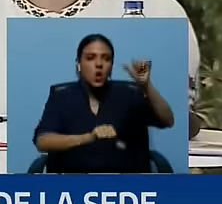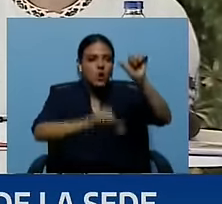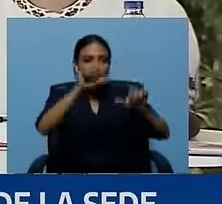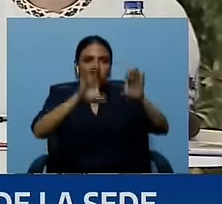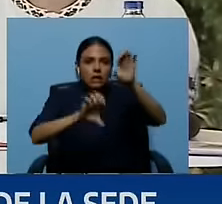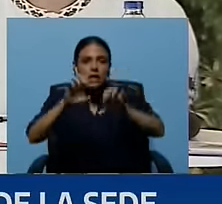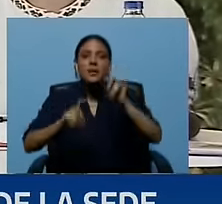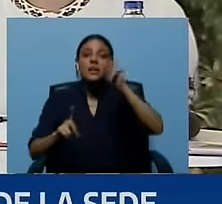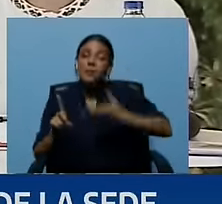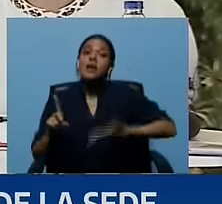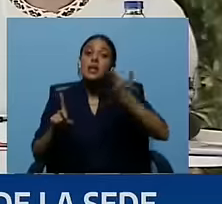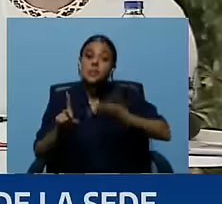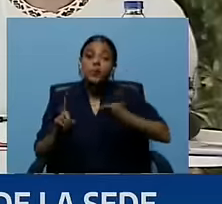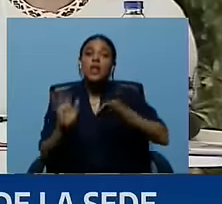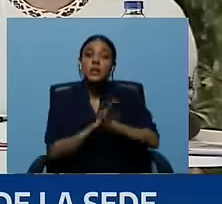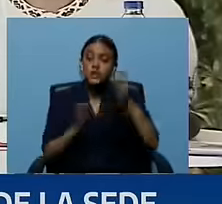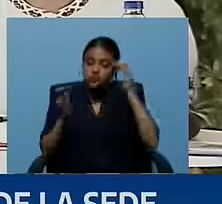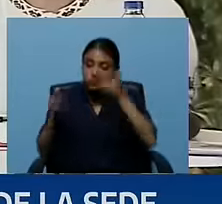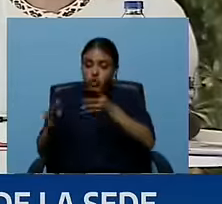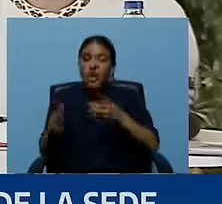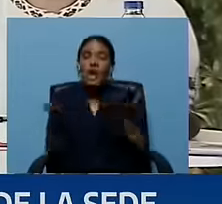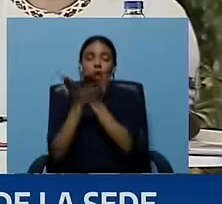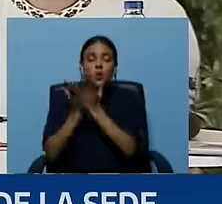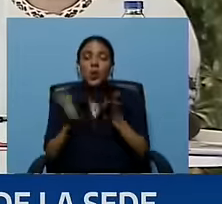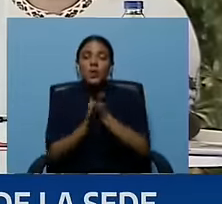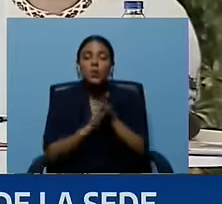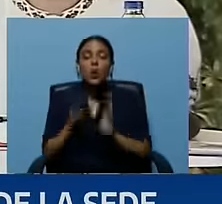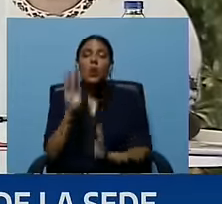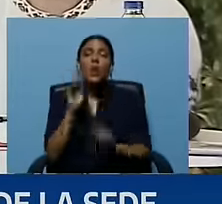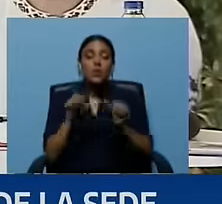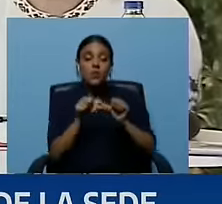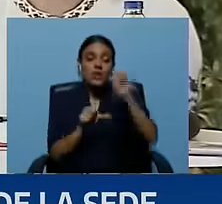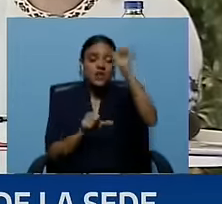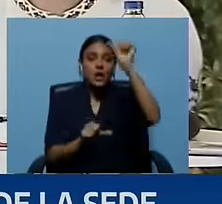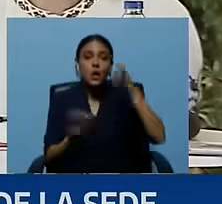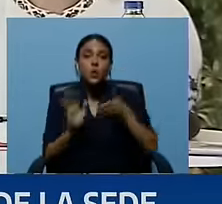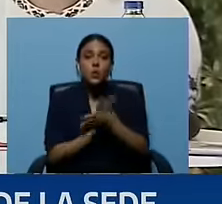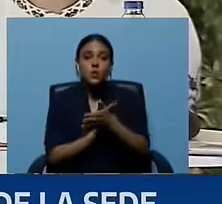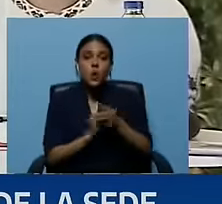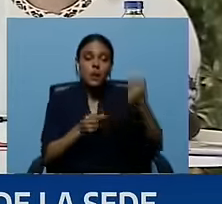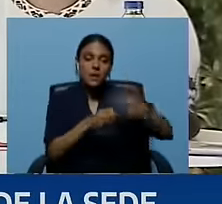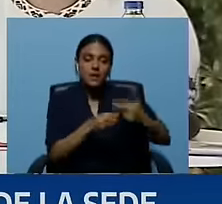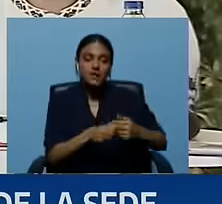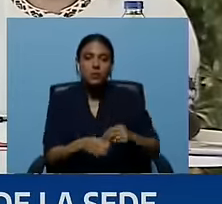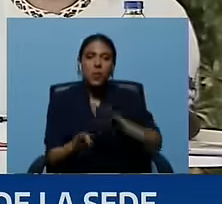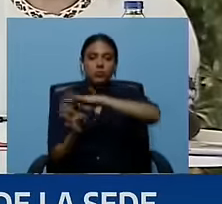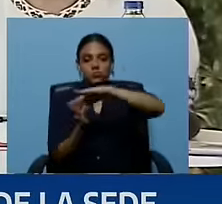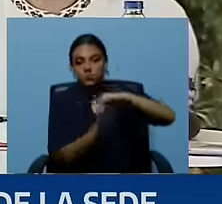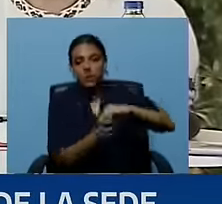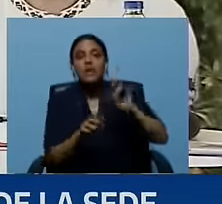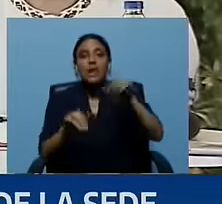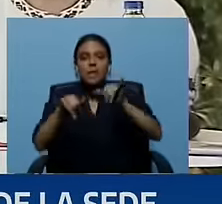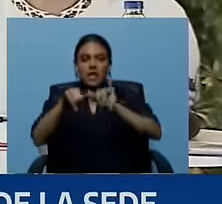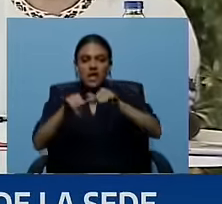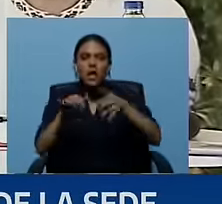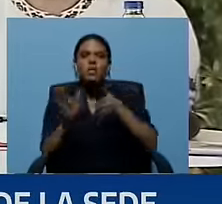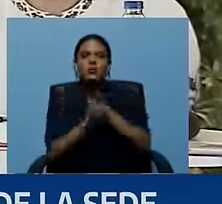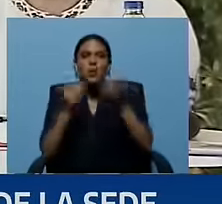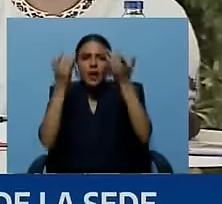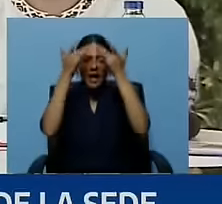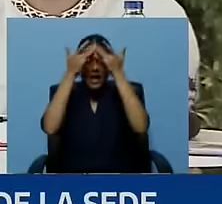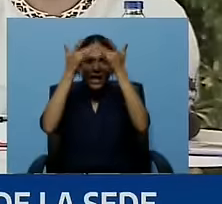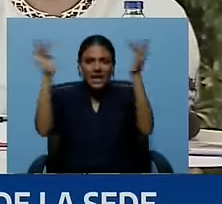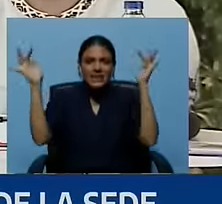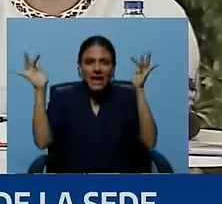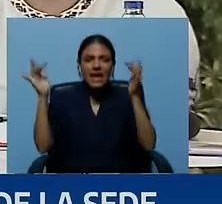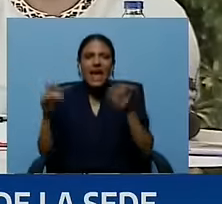las posibilidades de desarrollo que hay en el horizonte de la petroquímica. Ingeniería en inteligencia artificial. ¿Ustedes saben qué es la